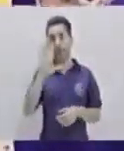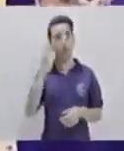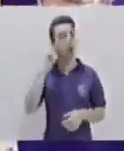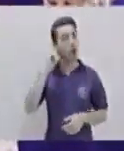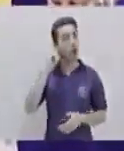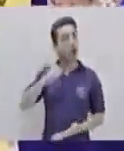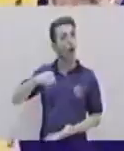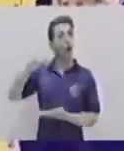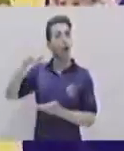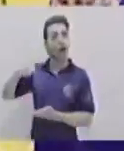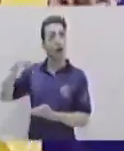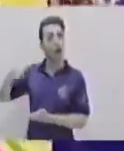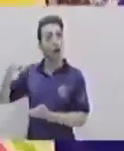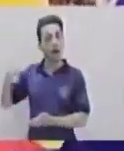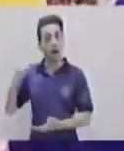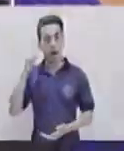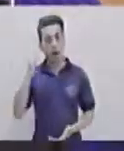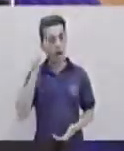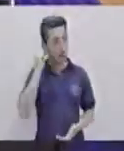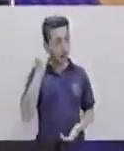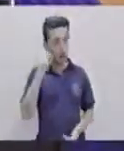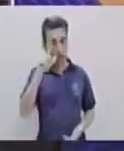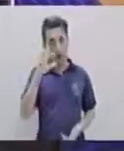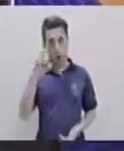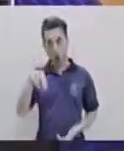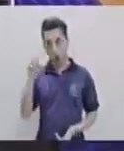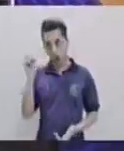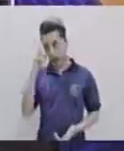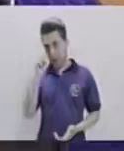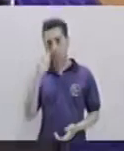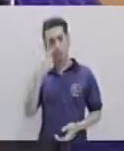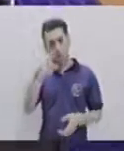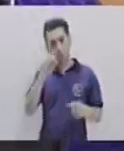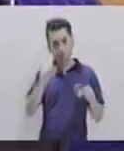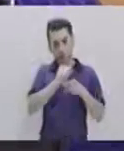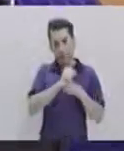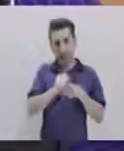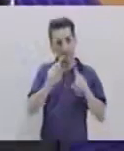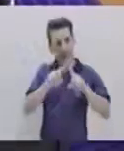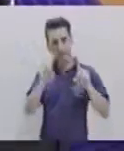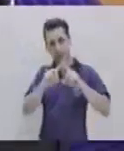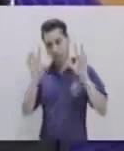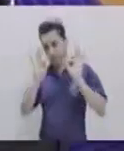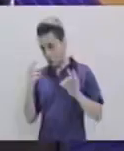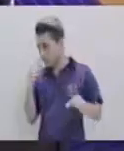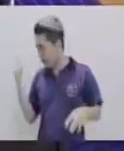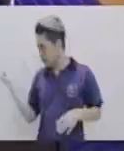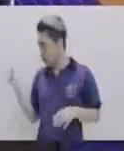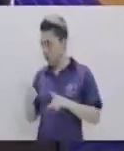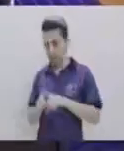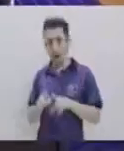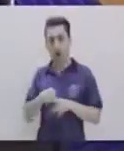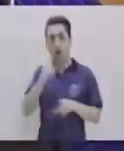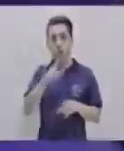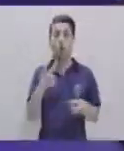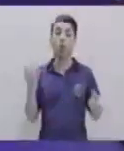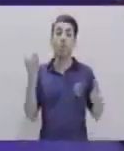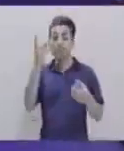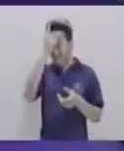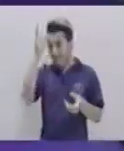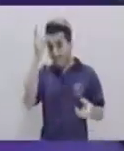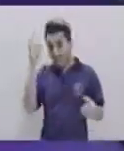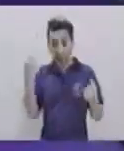5 galones. ¿Ves qué interesante es que practique de diferentes maneras? Te invito a que guardes tus